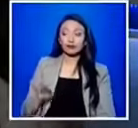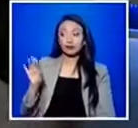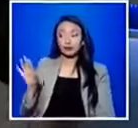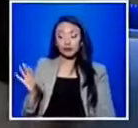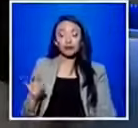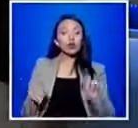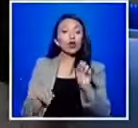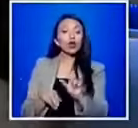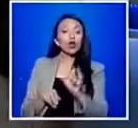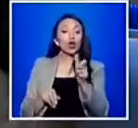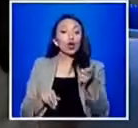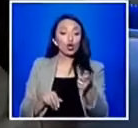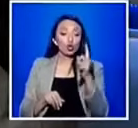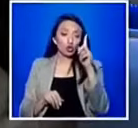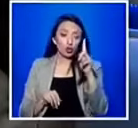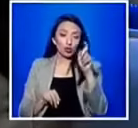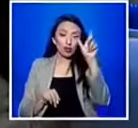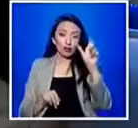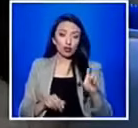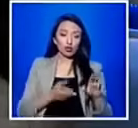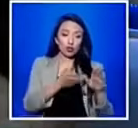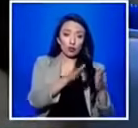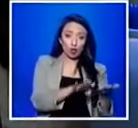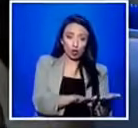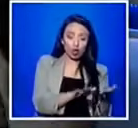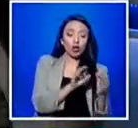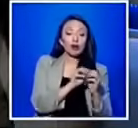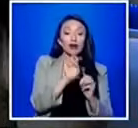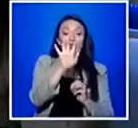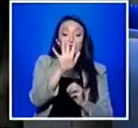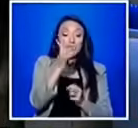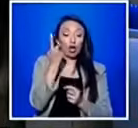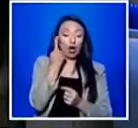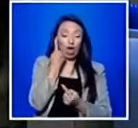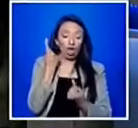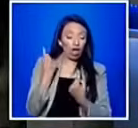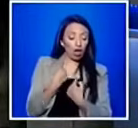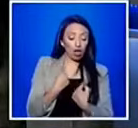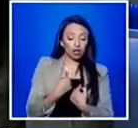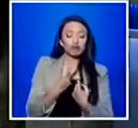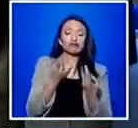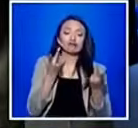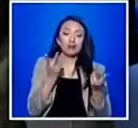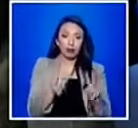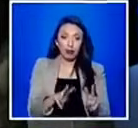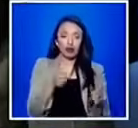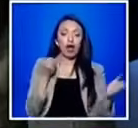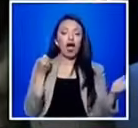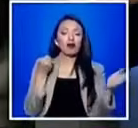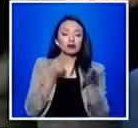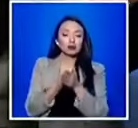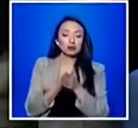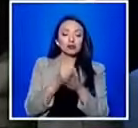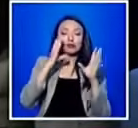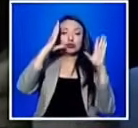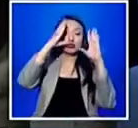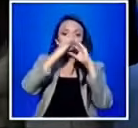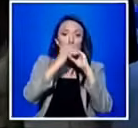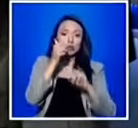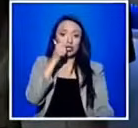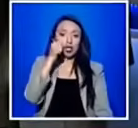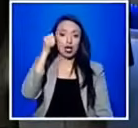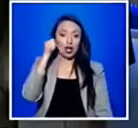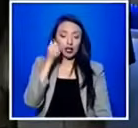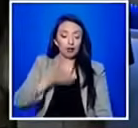persona fallecida y 5 heridos es el saldo de otro trágico accidente que ocurrió precisamente anoche en la